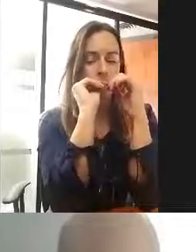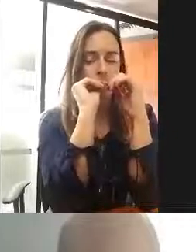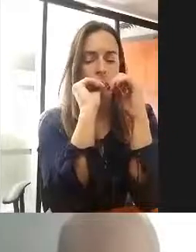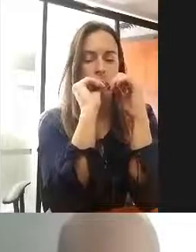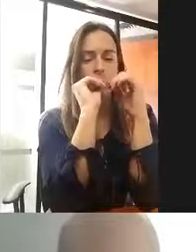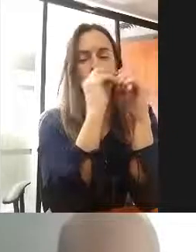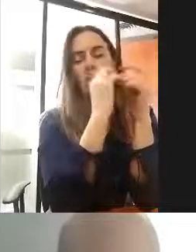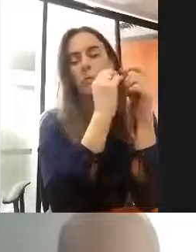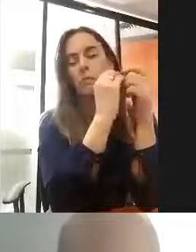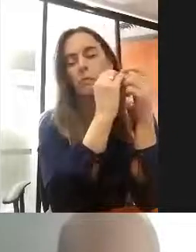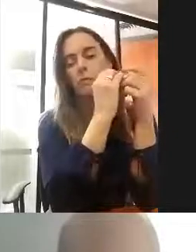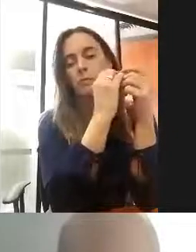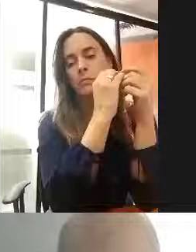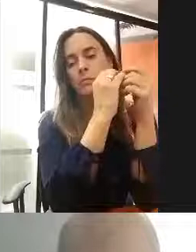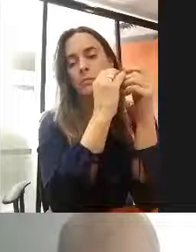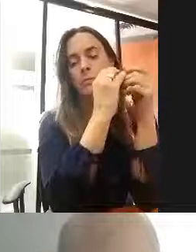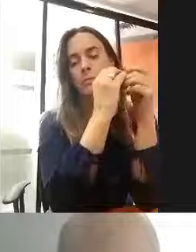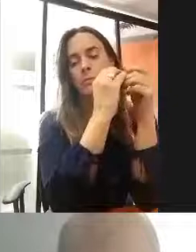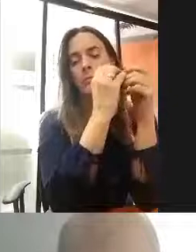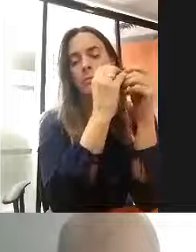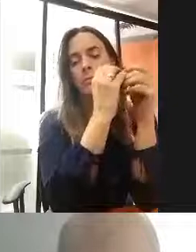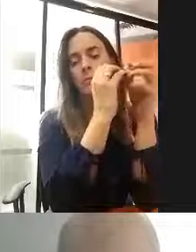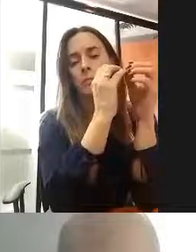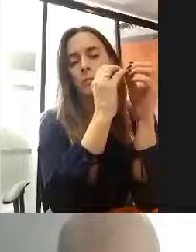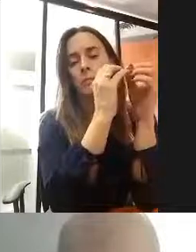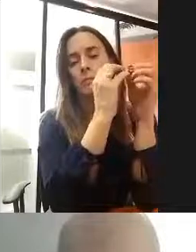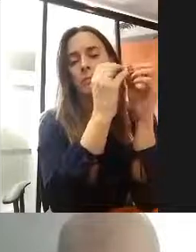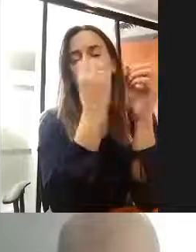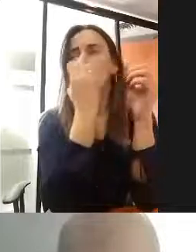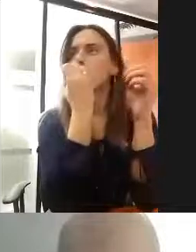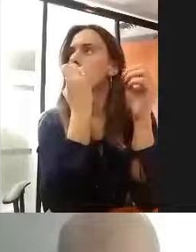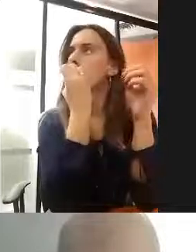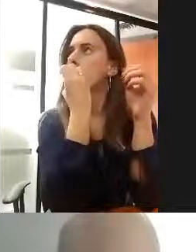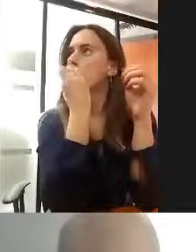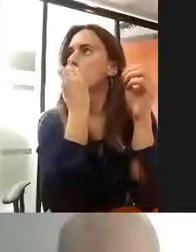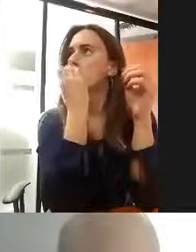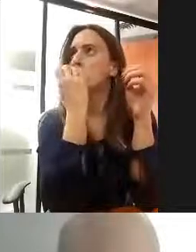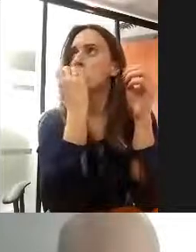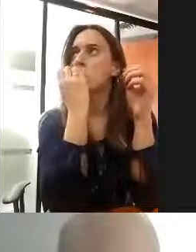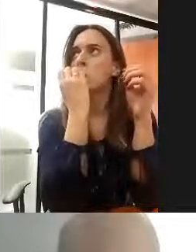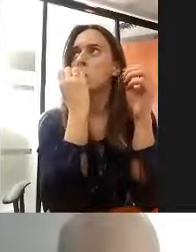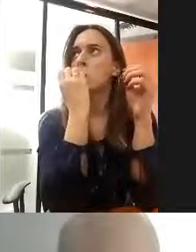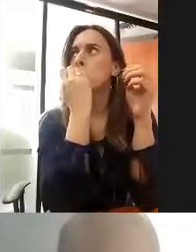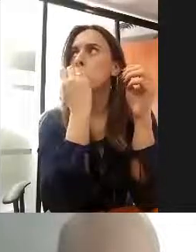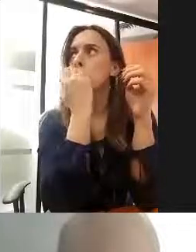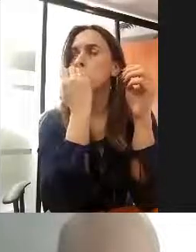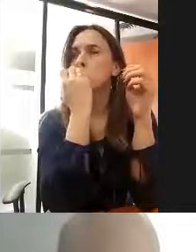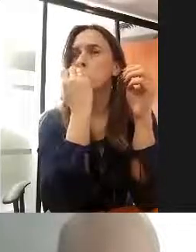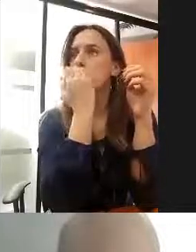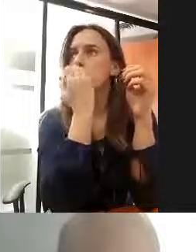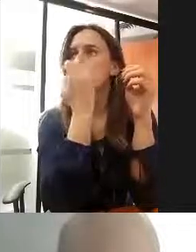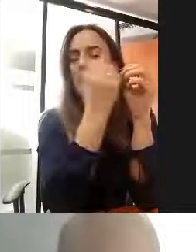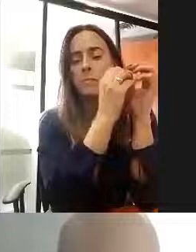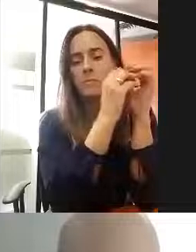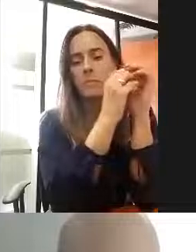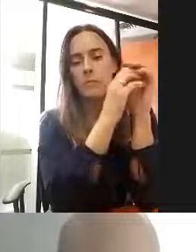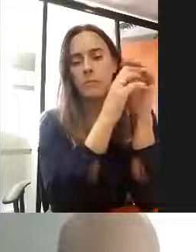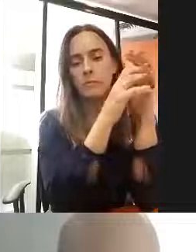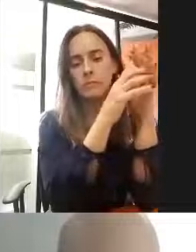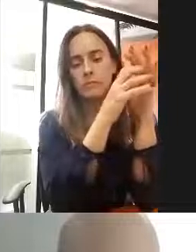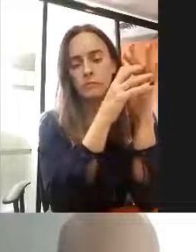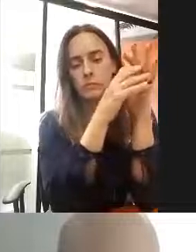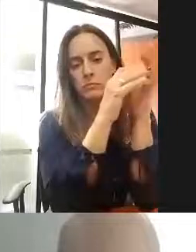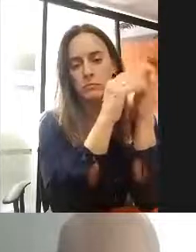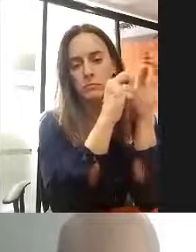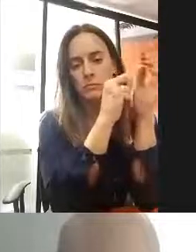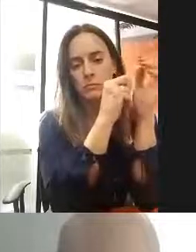recomendaciones, etcétera, etcétera, que tienen que ver con el trabajo que debería hacer los organismos de derechos humanos para poder